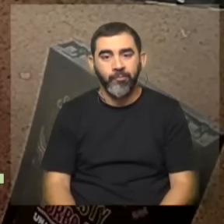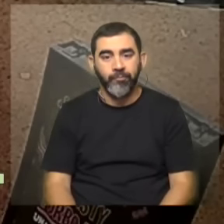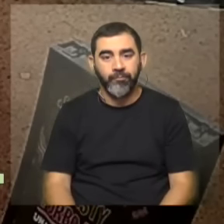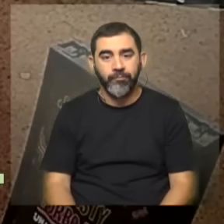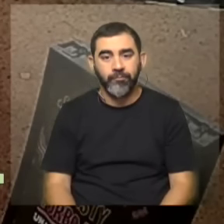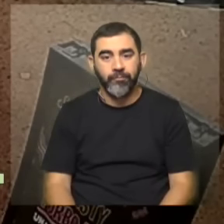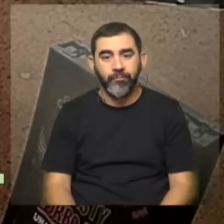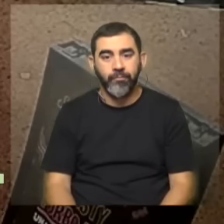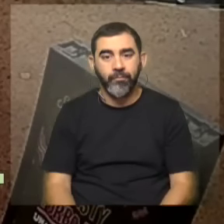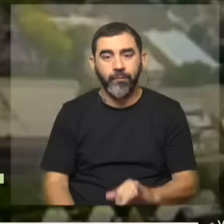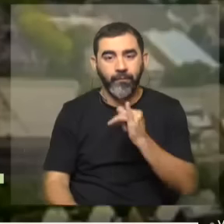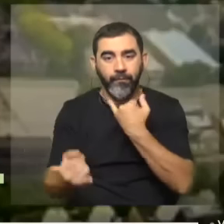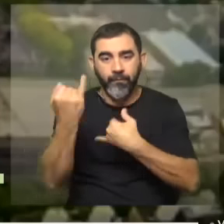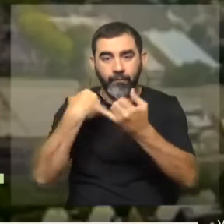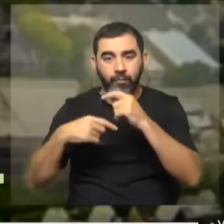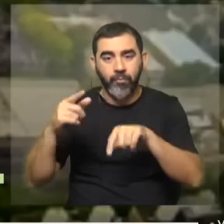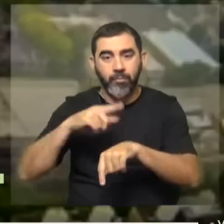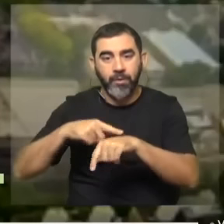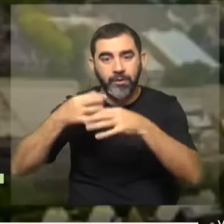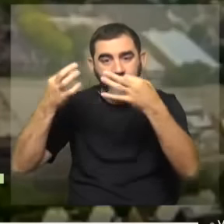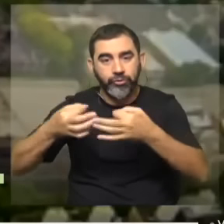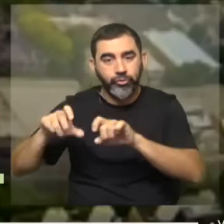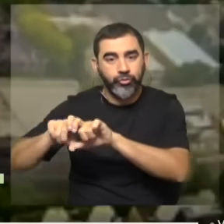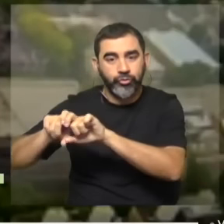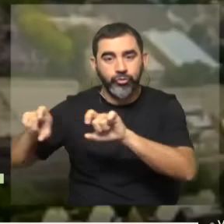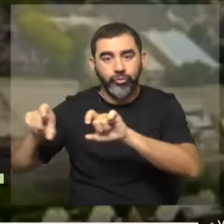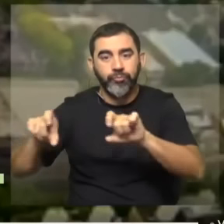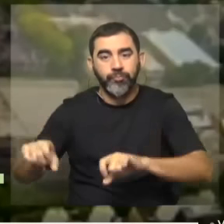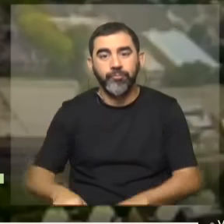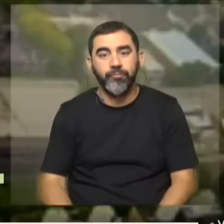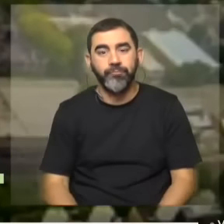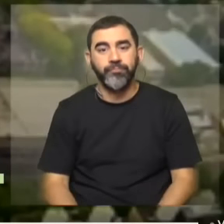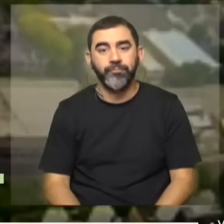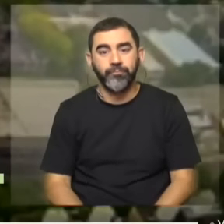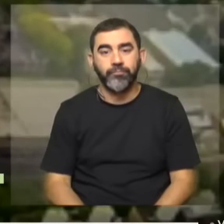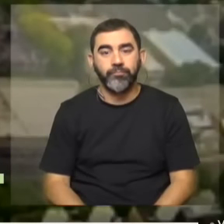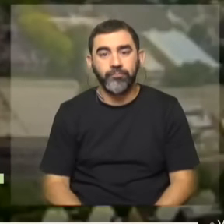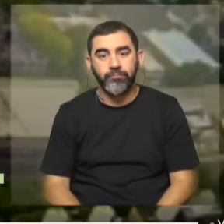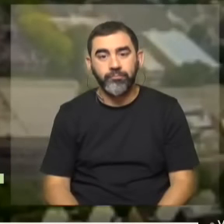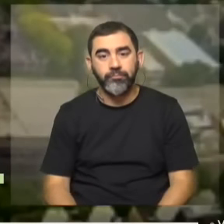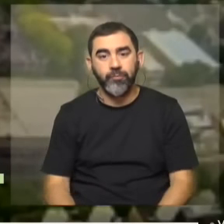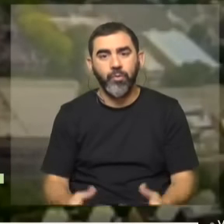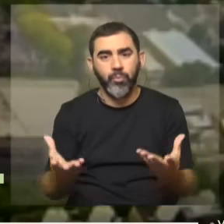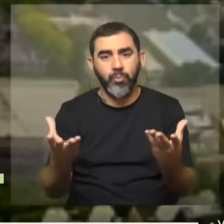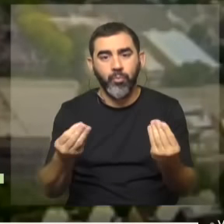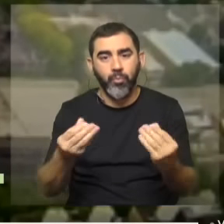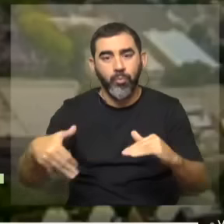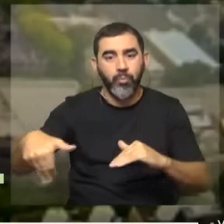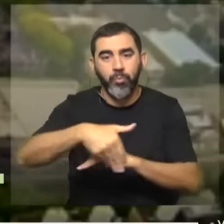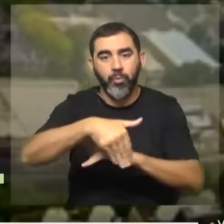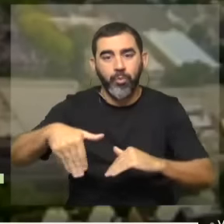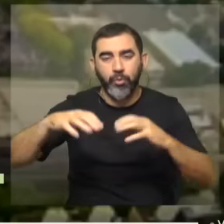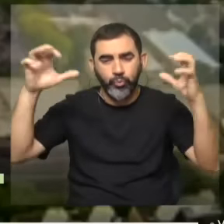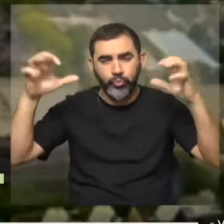movilidad @m trito @m transporte mañana con piso mojado está lloviendo como